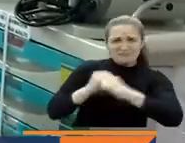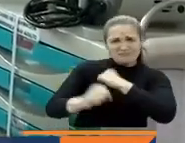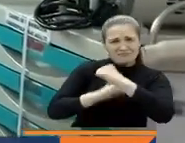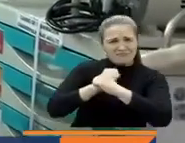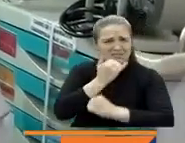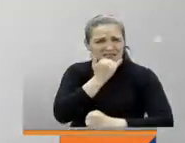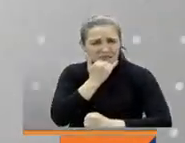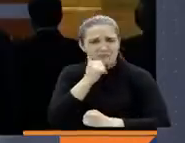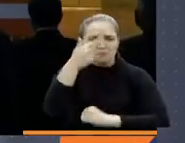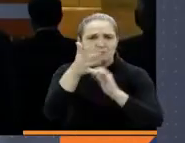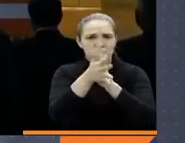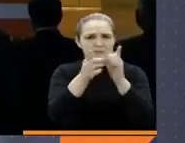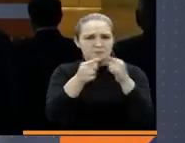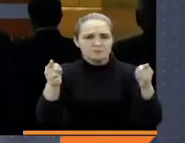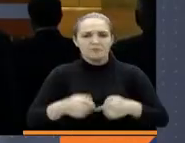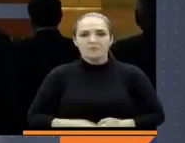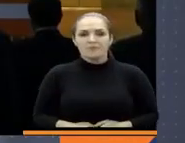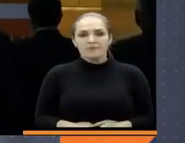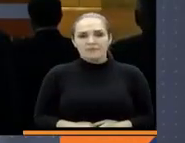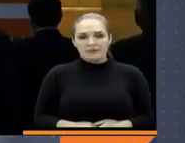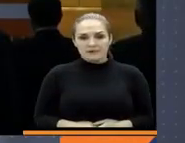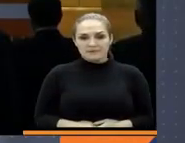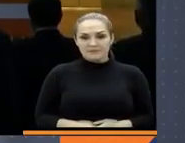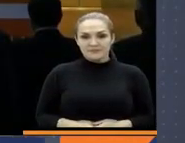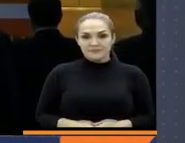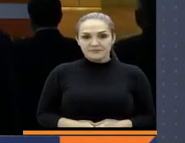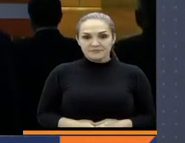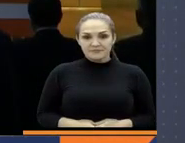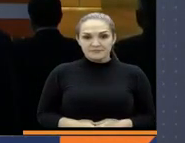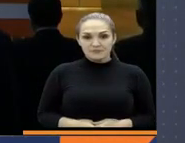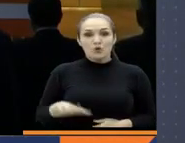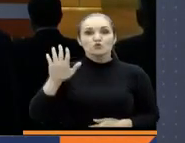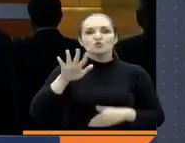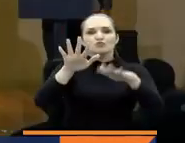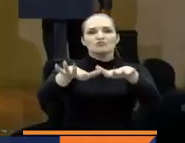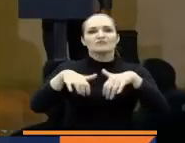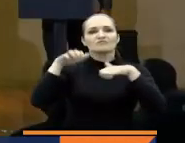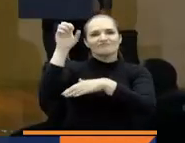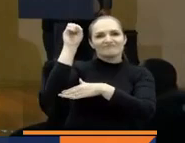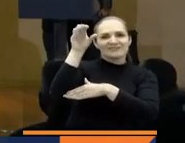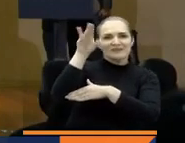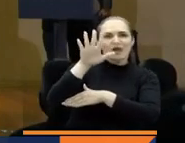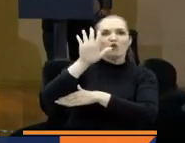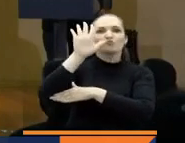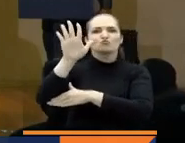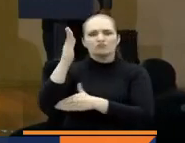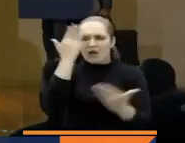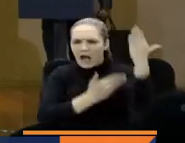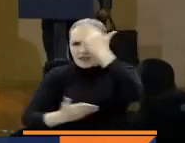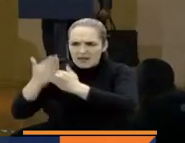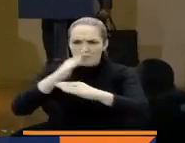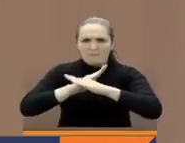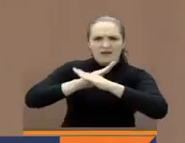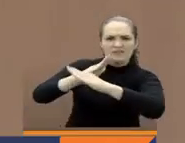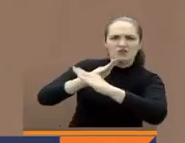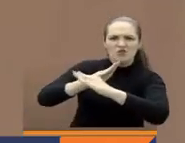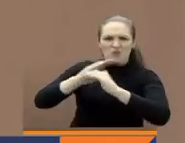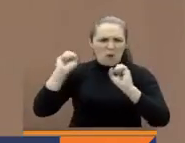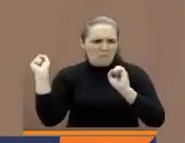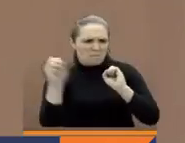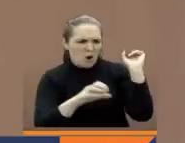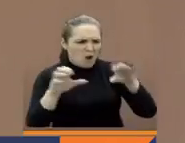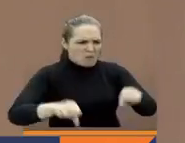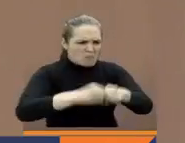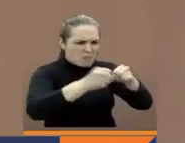pasando. En el seminario de análisis y prevención del terrorismo urbano, el presidente Duque pide que Estados Unidos